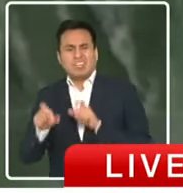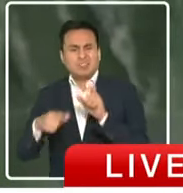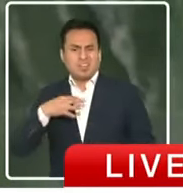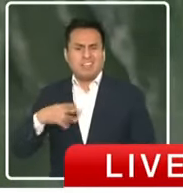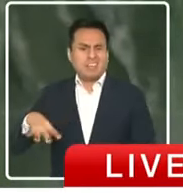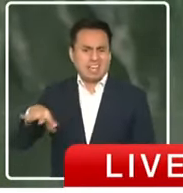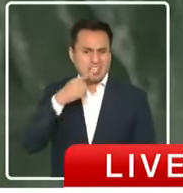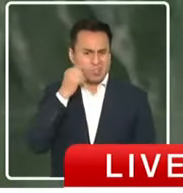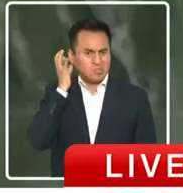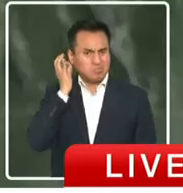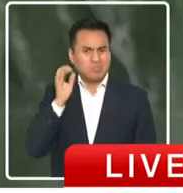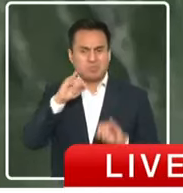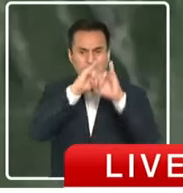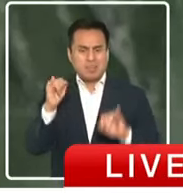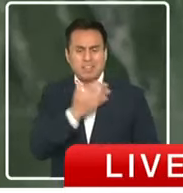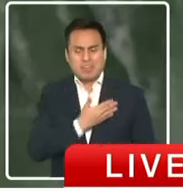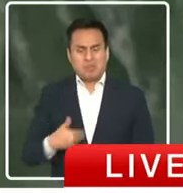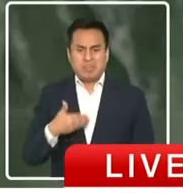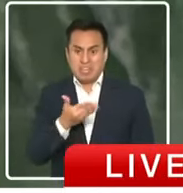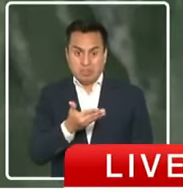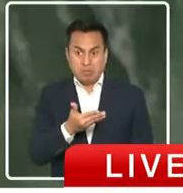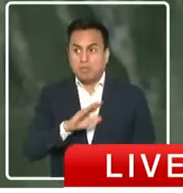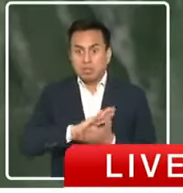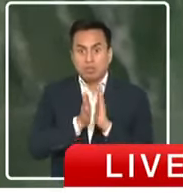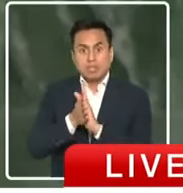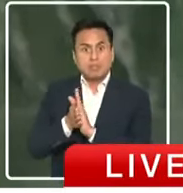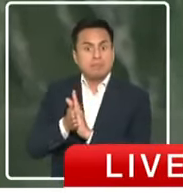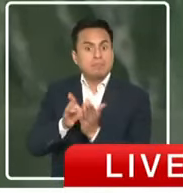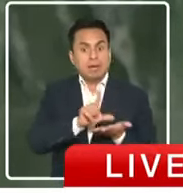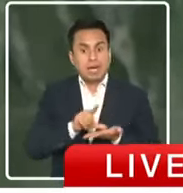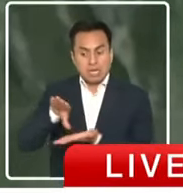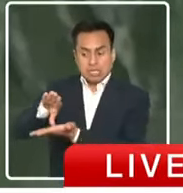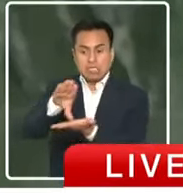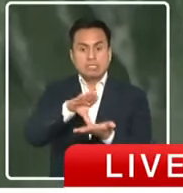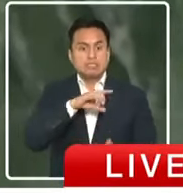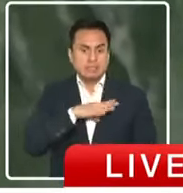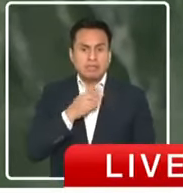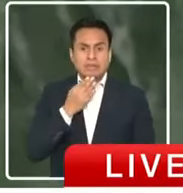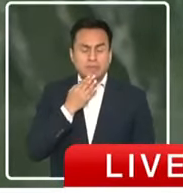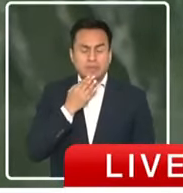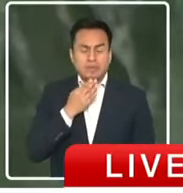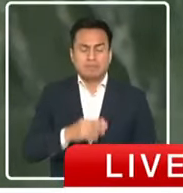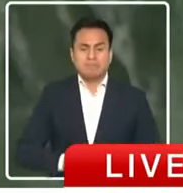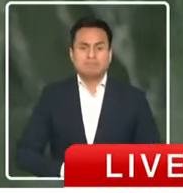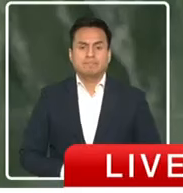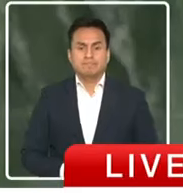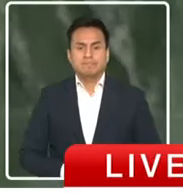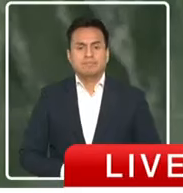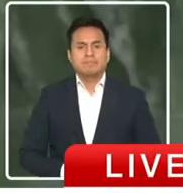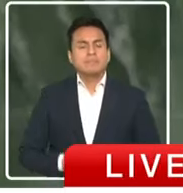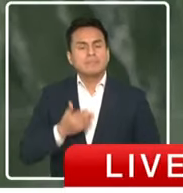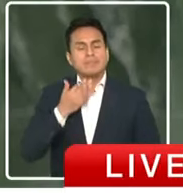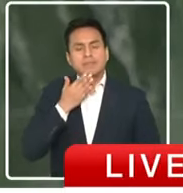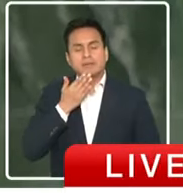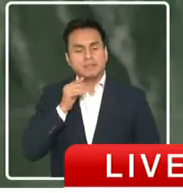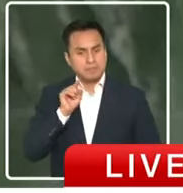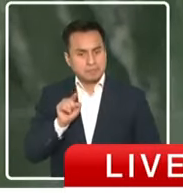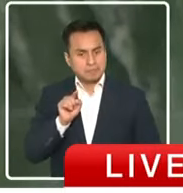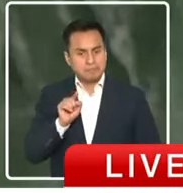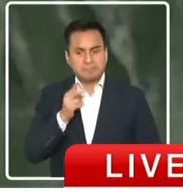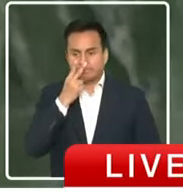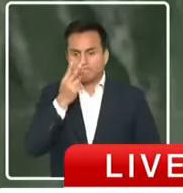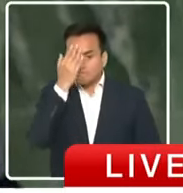ciudadanos y ciudadanas hacia esta forma de gobierno, en todas partes, incluido nuestro propio país. Así también